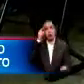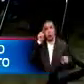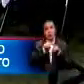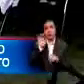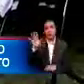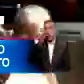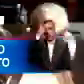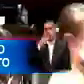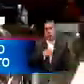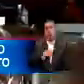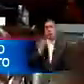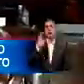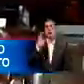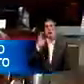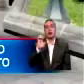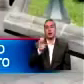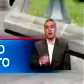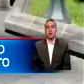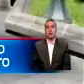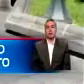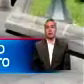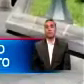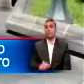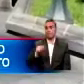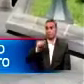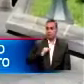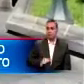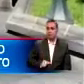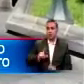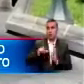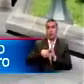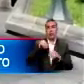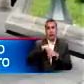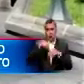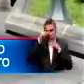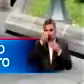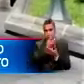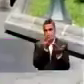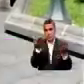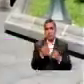decisión ante el Tribunal Contencioso Electoral. Los detalles más adelante aquí en el noticiero.